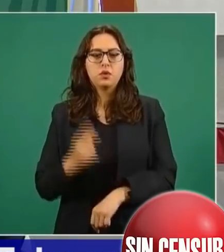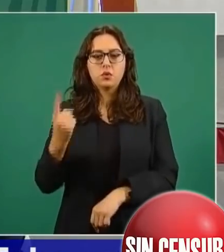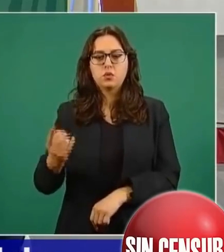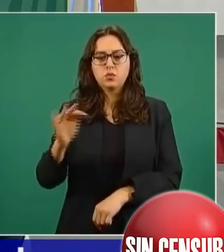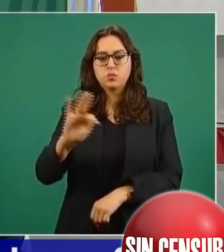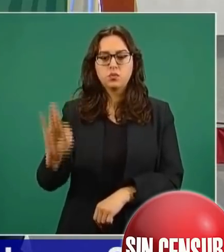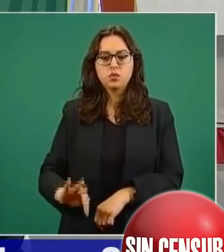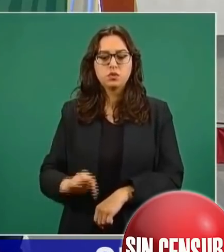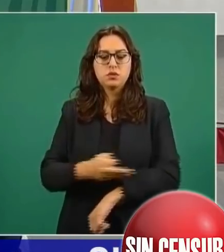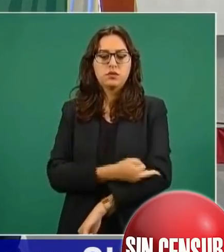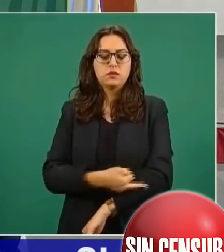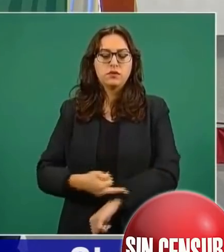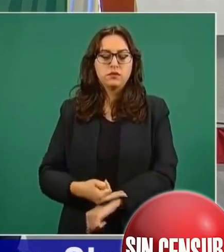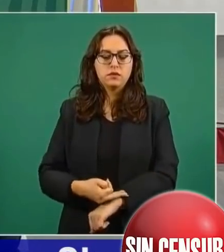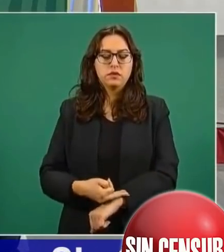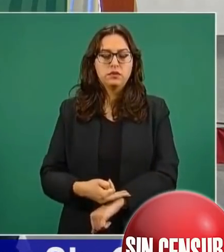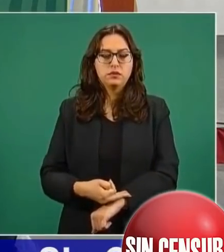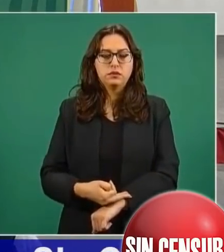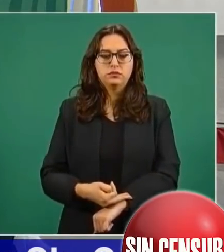familiares